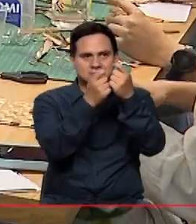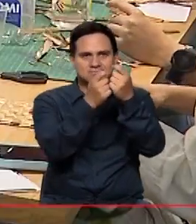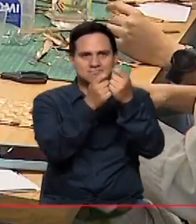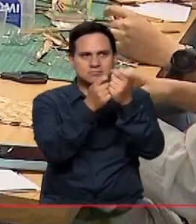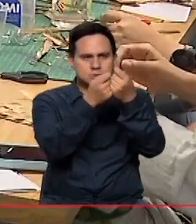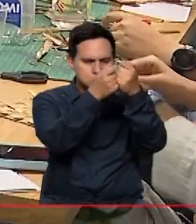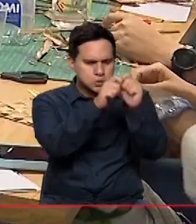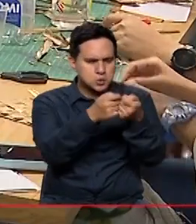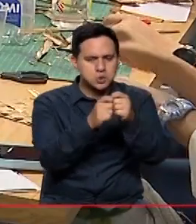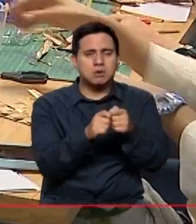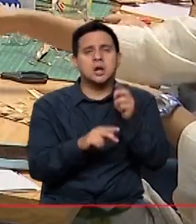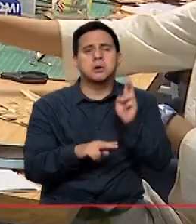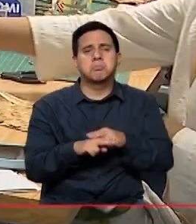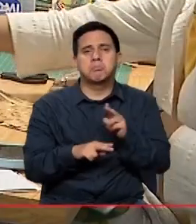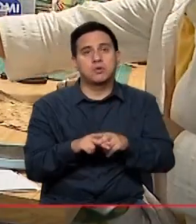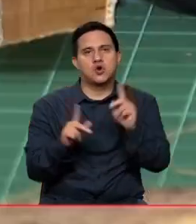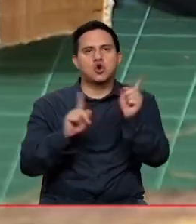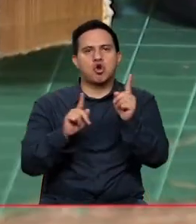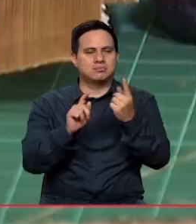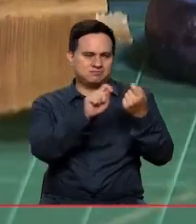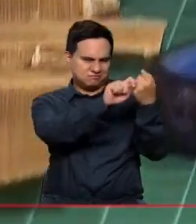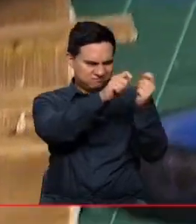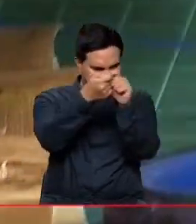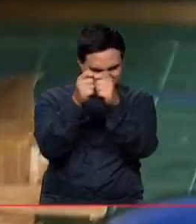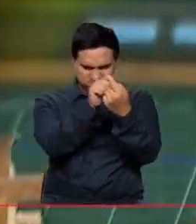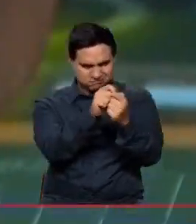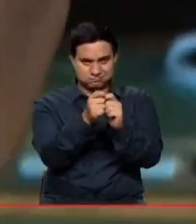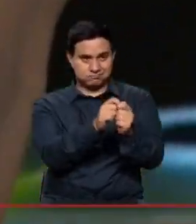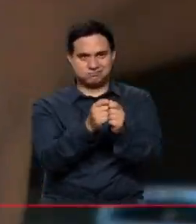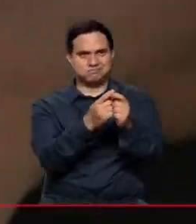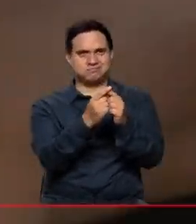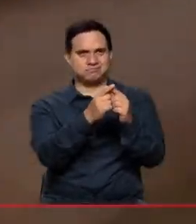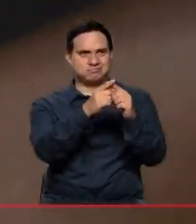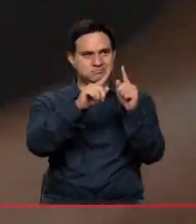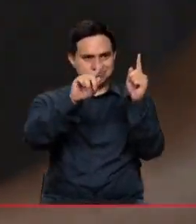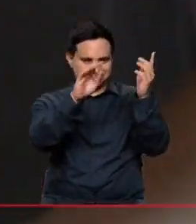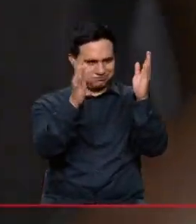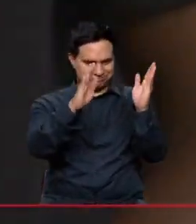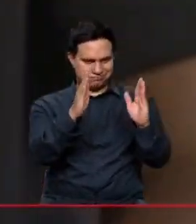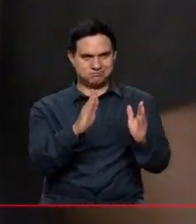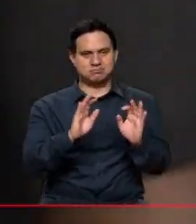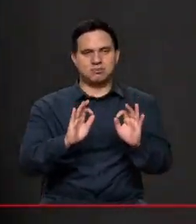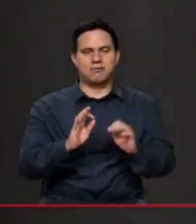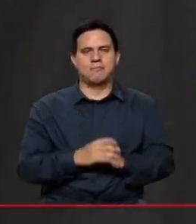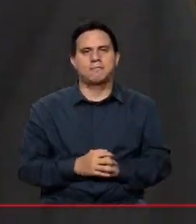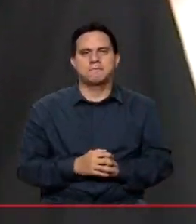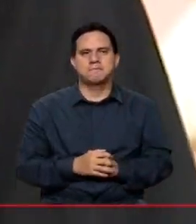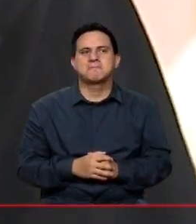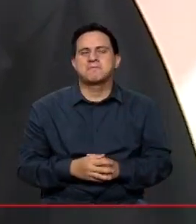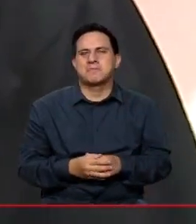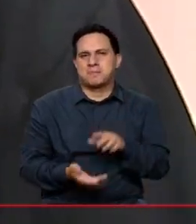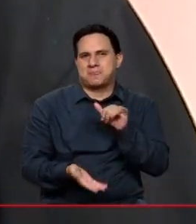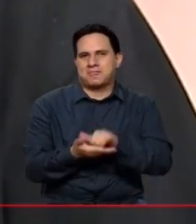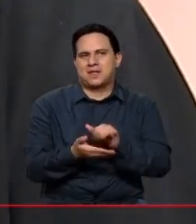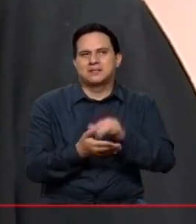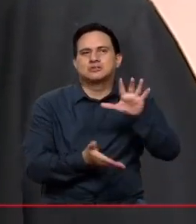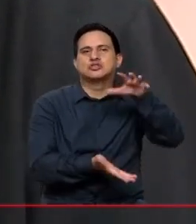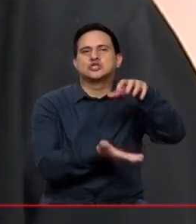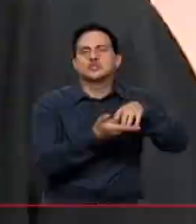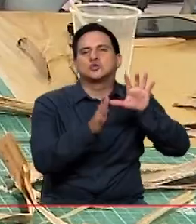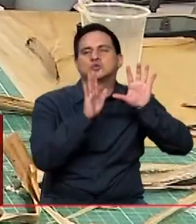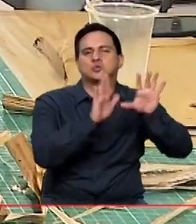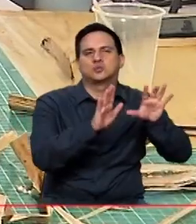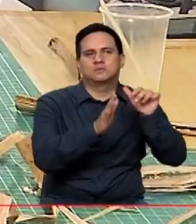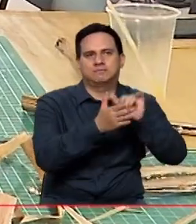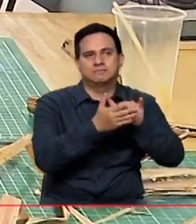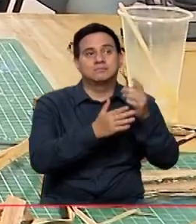plana y no ya más escultórica. En el marco del Black History Month, el Centro Cultural Colomboamericano de Cali